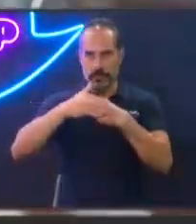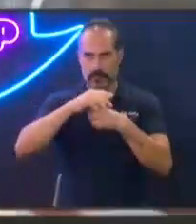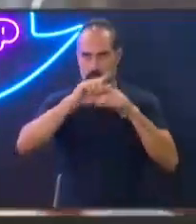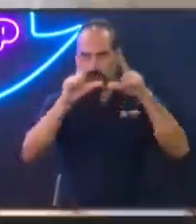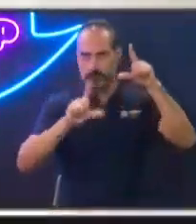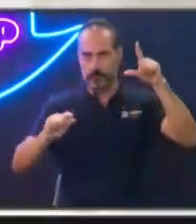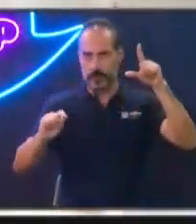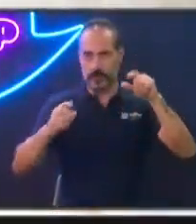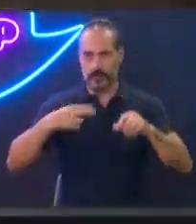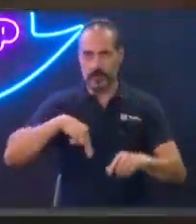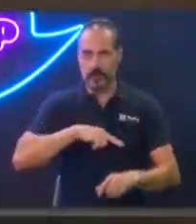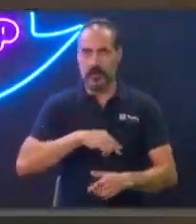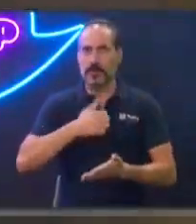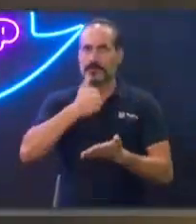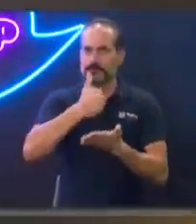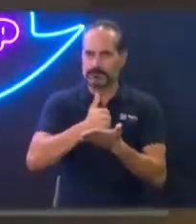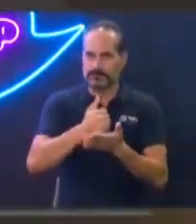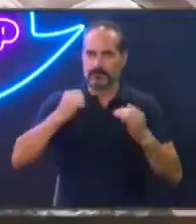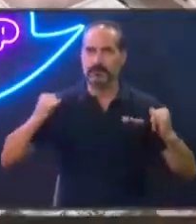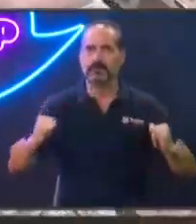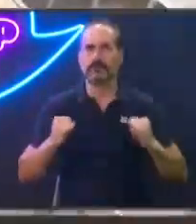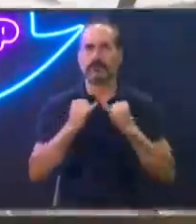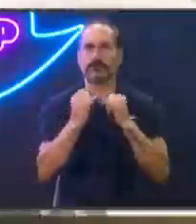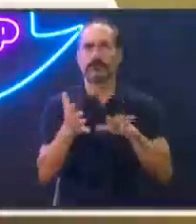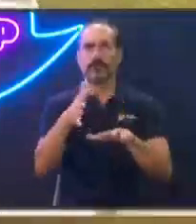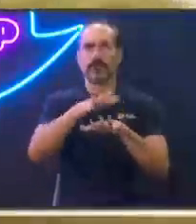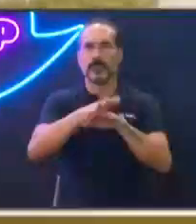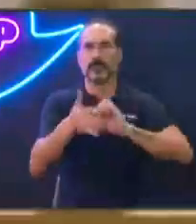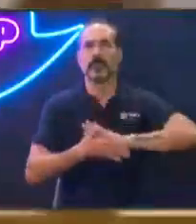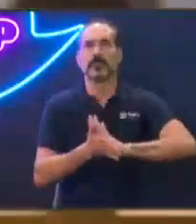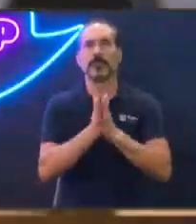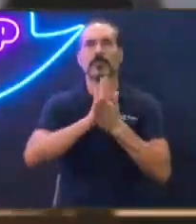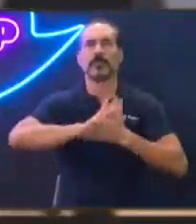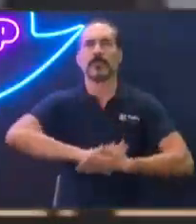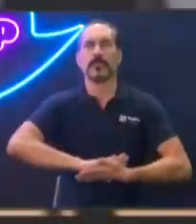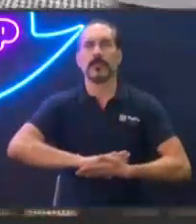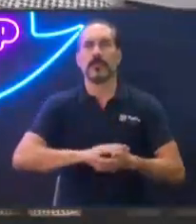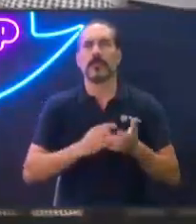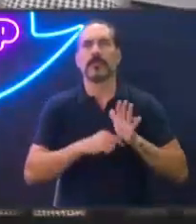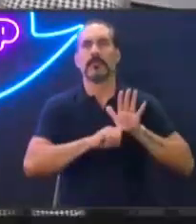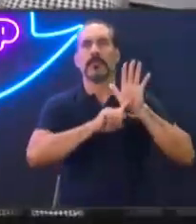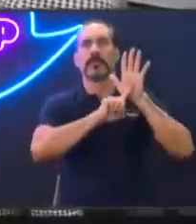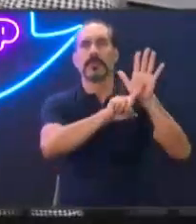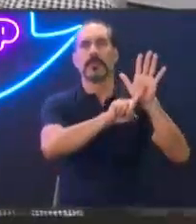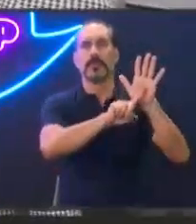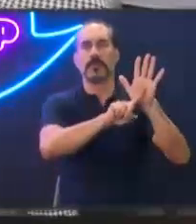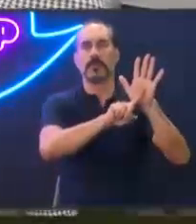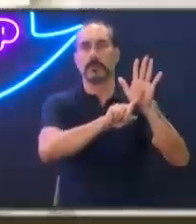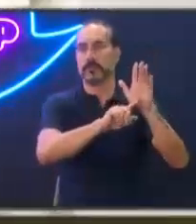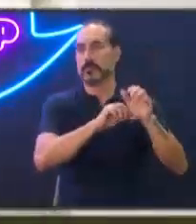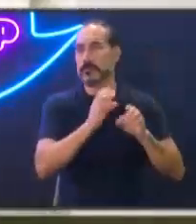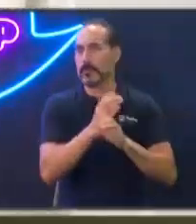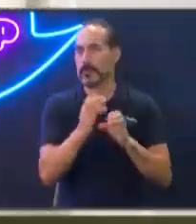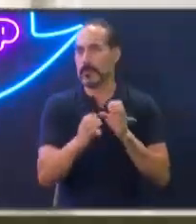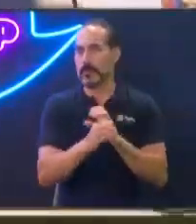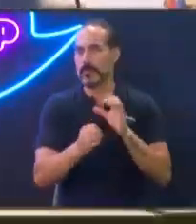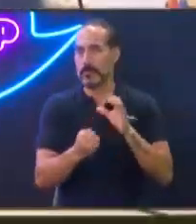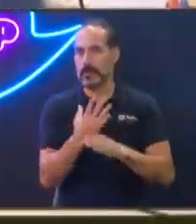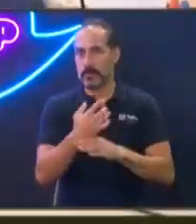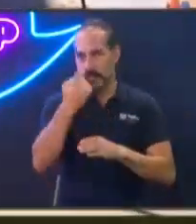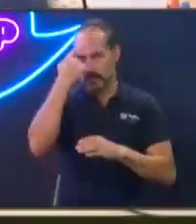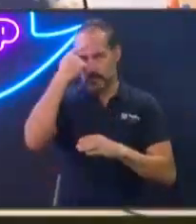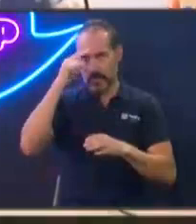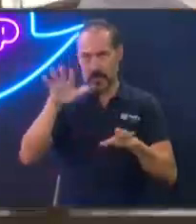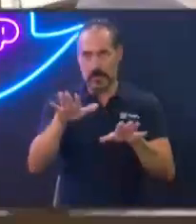y nos afirmamos como una institución incluyente y transformadora presentando una propuesta innovadora y generadora para un cambio